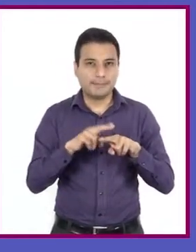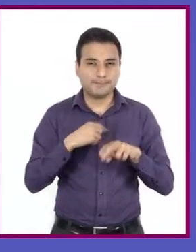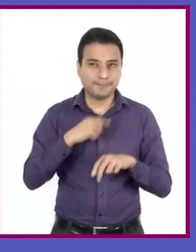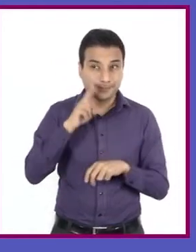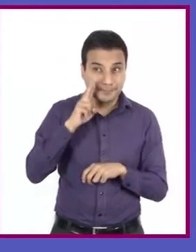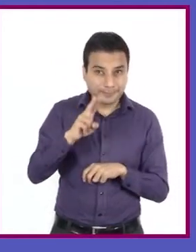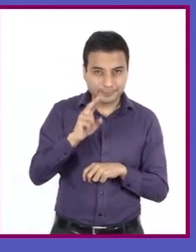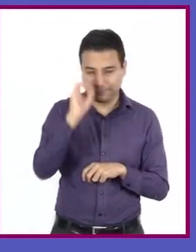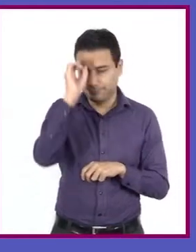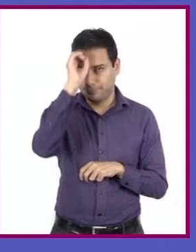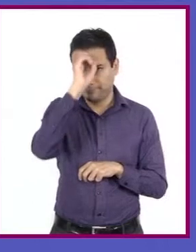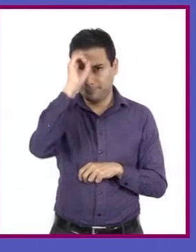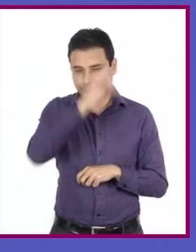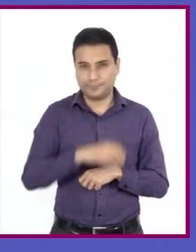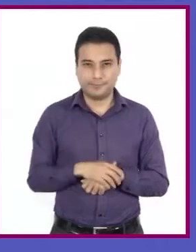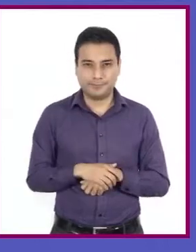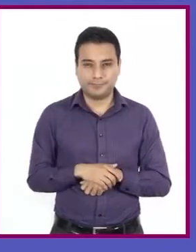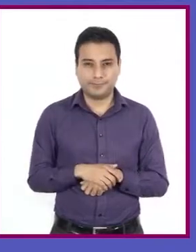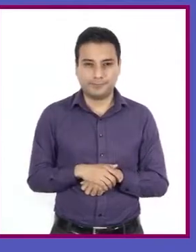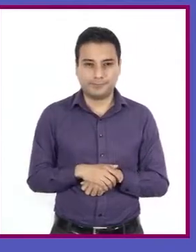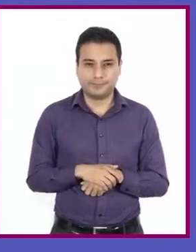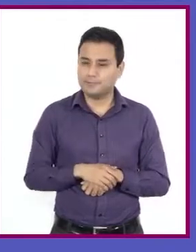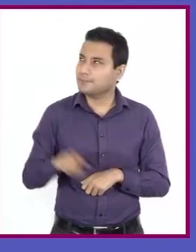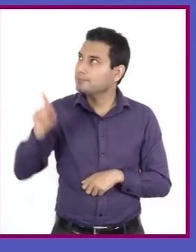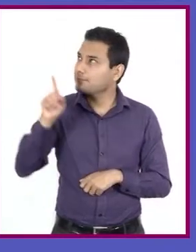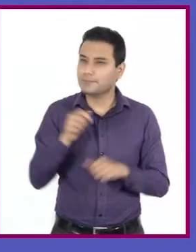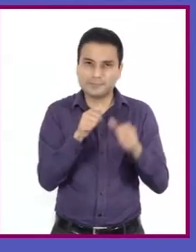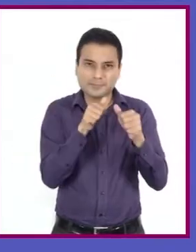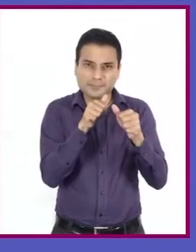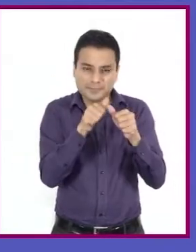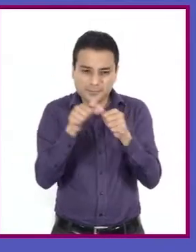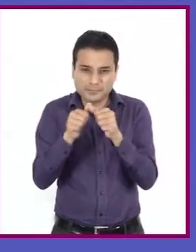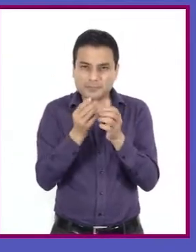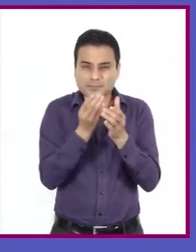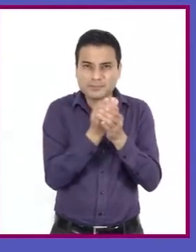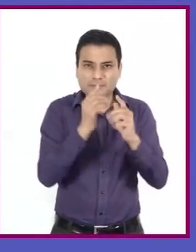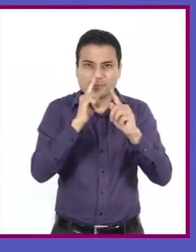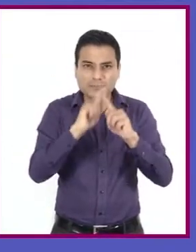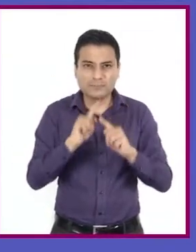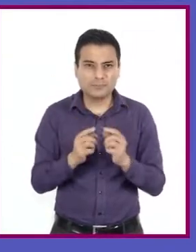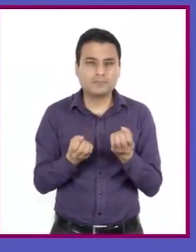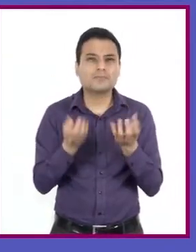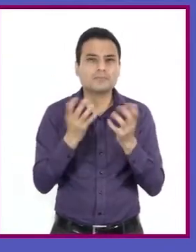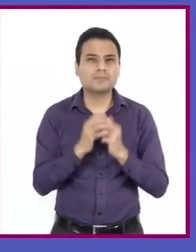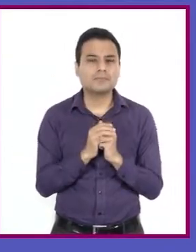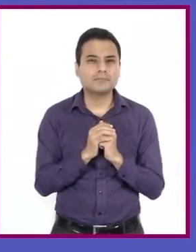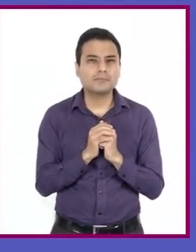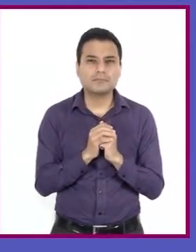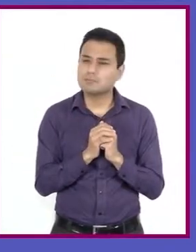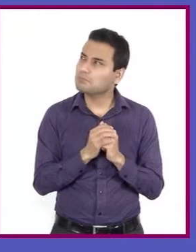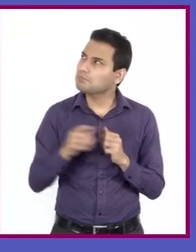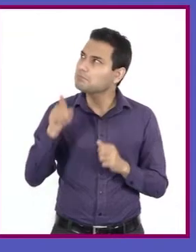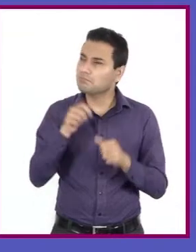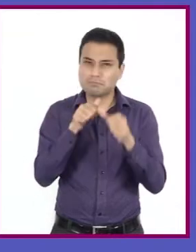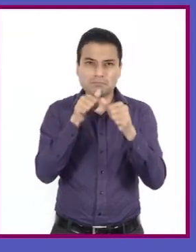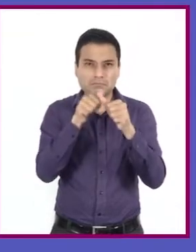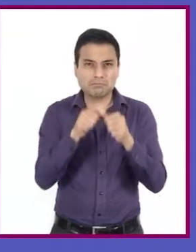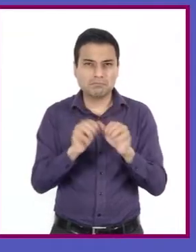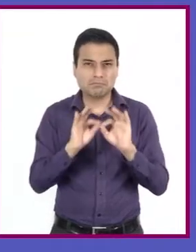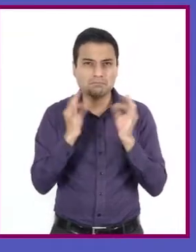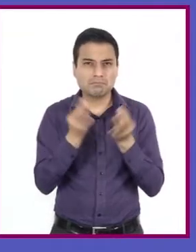preguntas. ¿Cuántas variaciones tipográficas hay en el poema? ¿Qué tipo de variaciones tipográficas